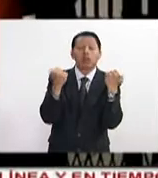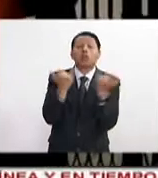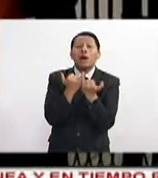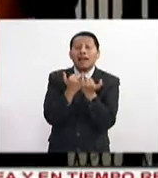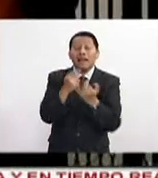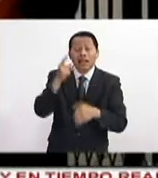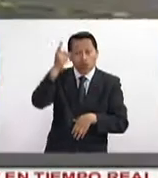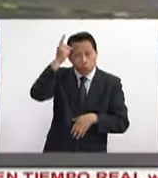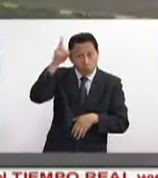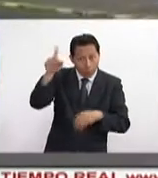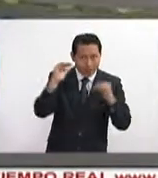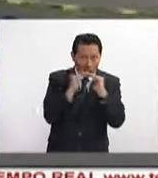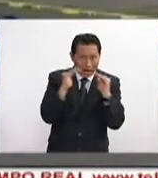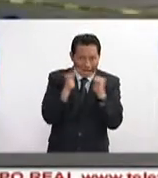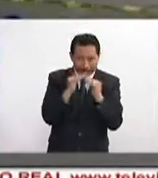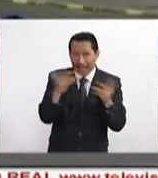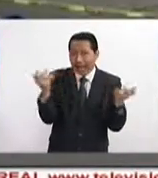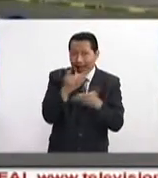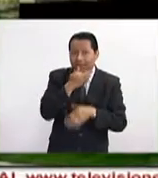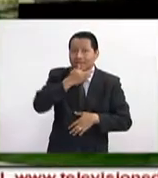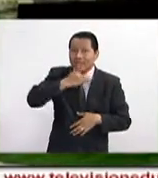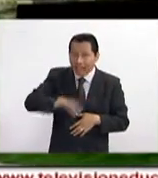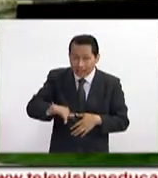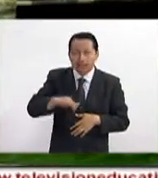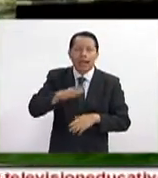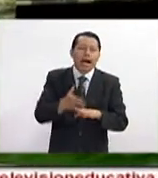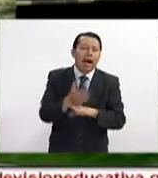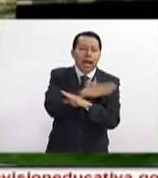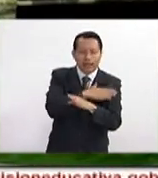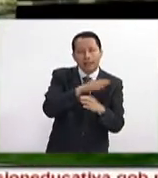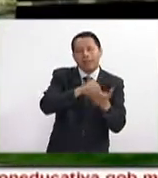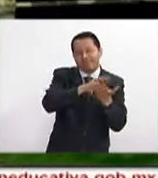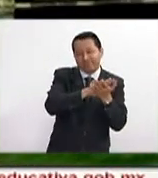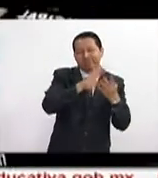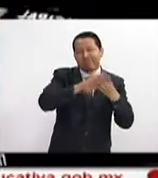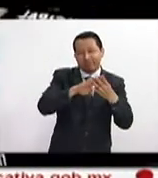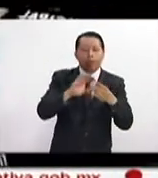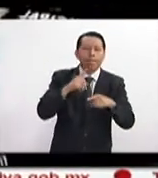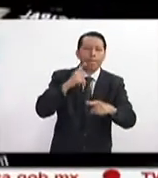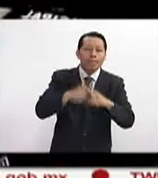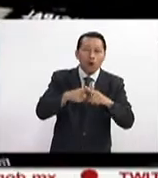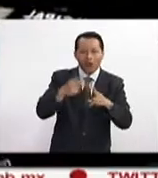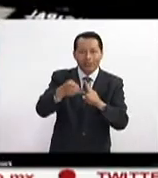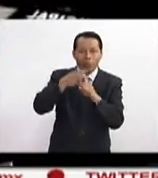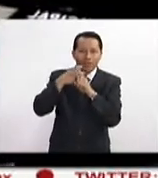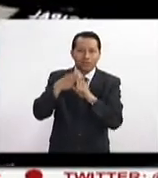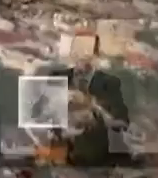del domicilio en donde se realizaba el festejo tenía antecedentes penales por secuestro.